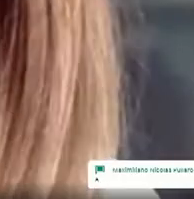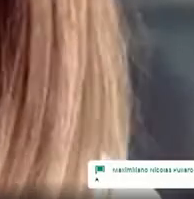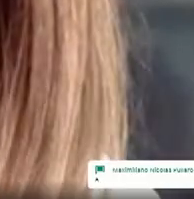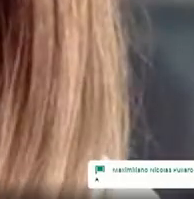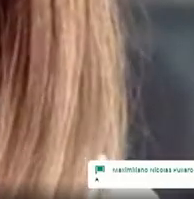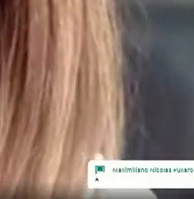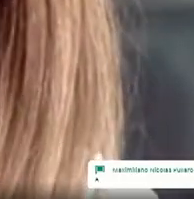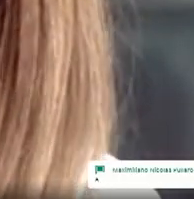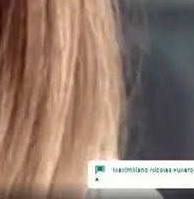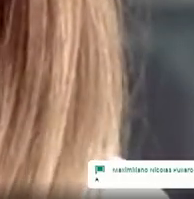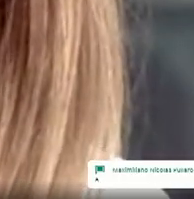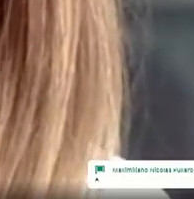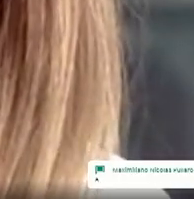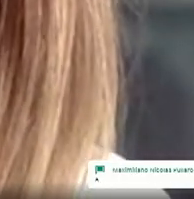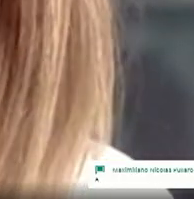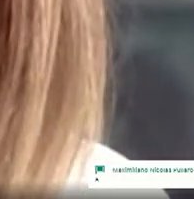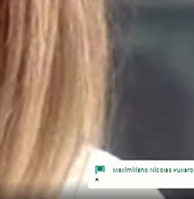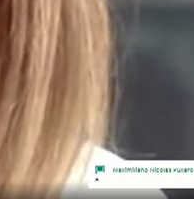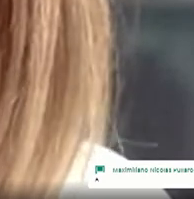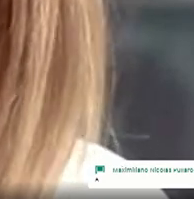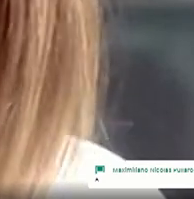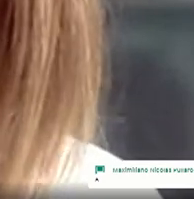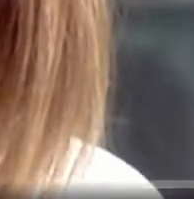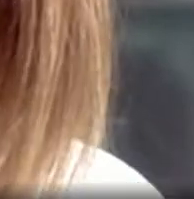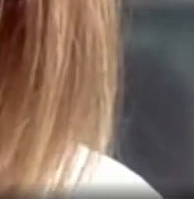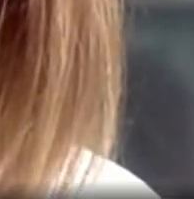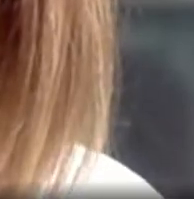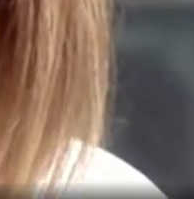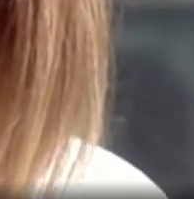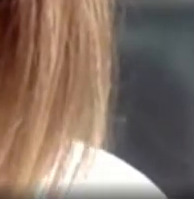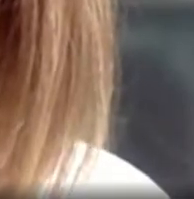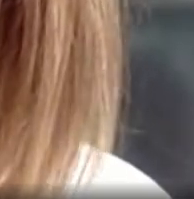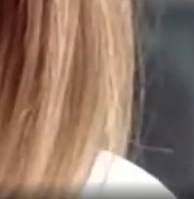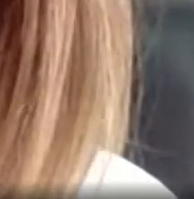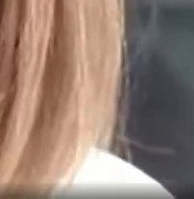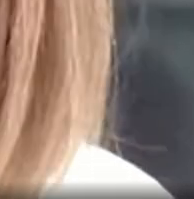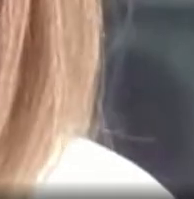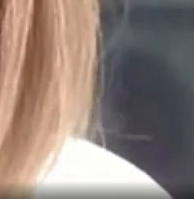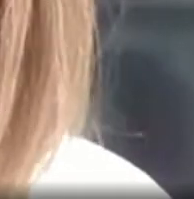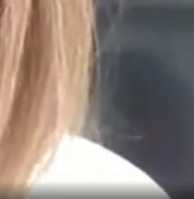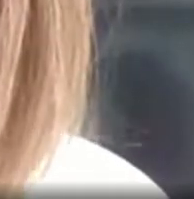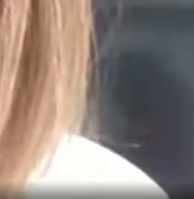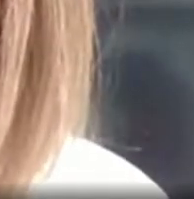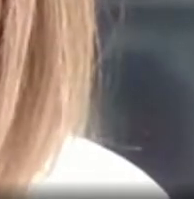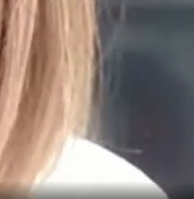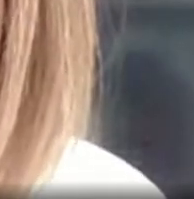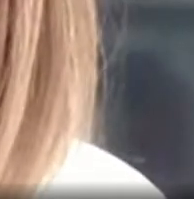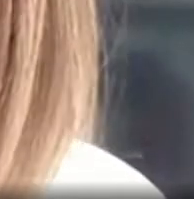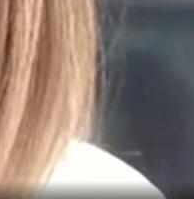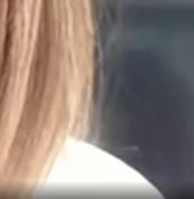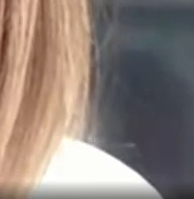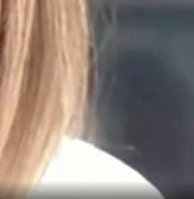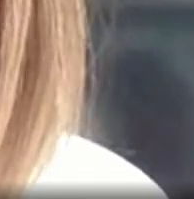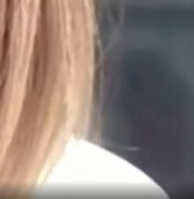hechos no fueron como los relata la declaración que acaba de leer el señor guzzini así que de lo que somos vidas